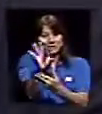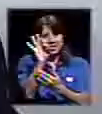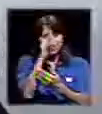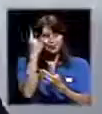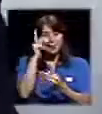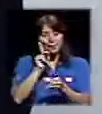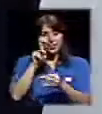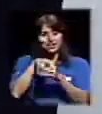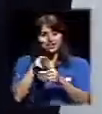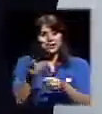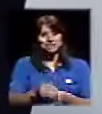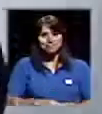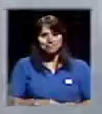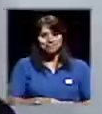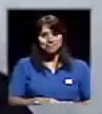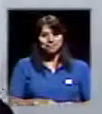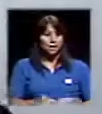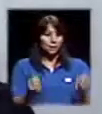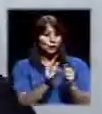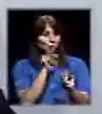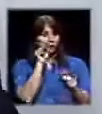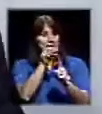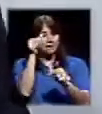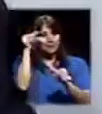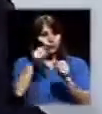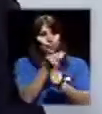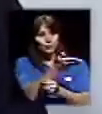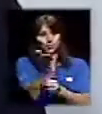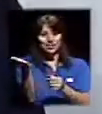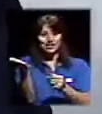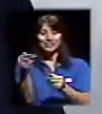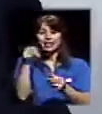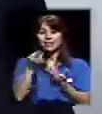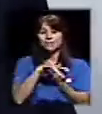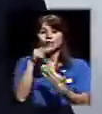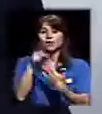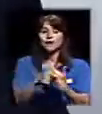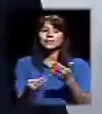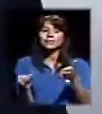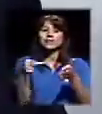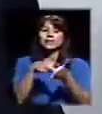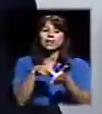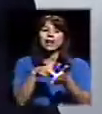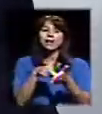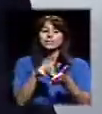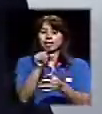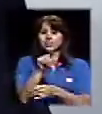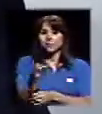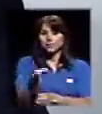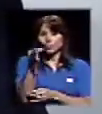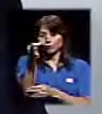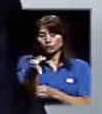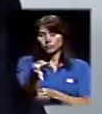seminarios. Con ese mensaje les recordamos a las amigas y amigos que este programa se repetirá la próxima